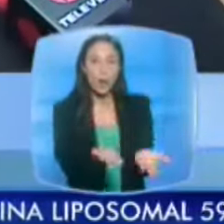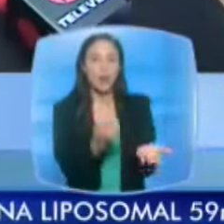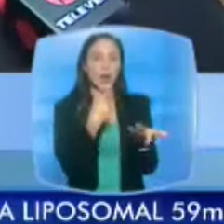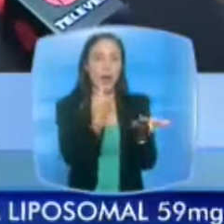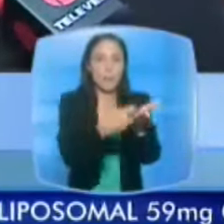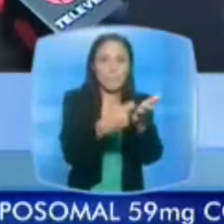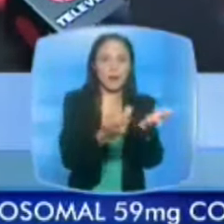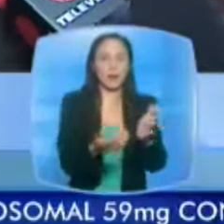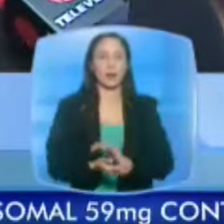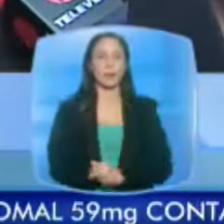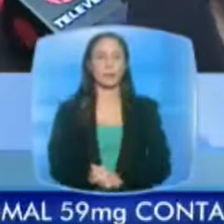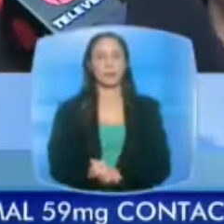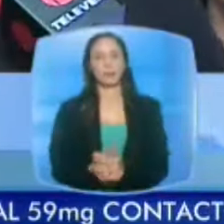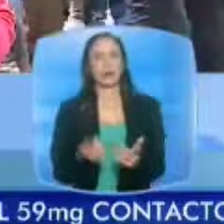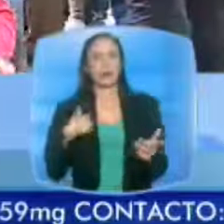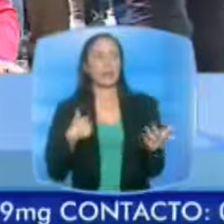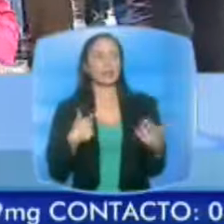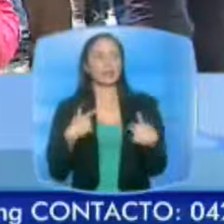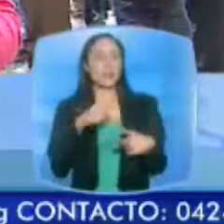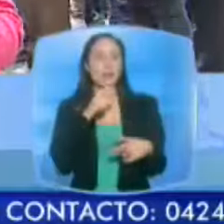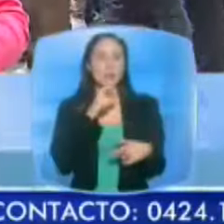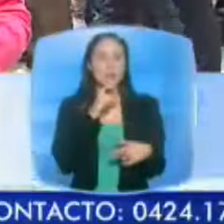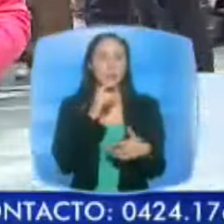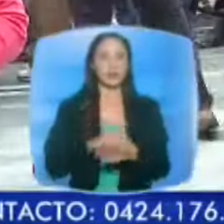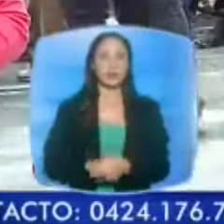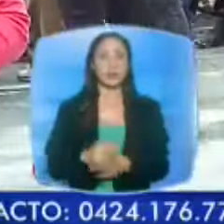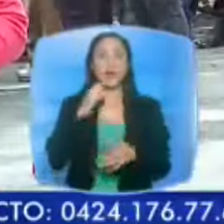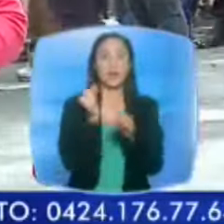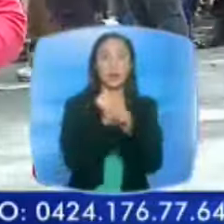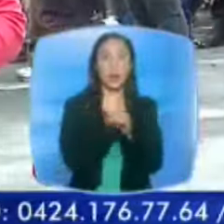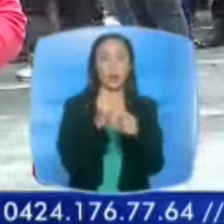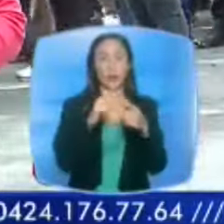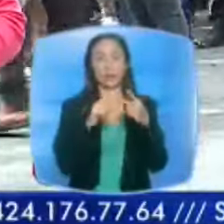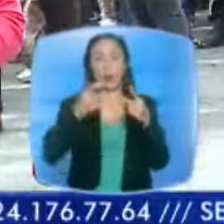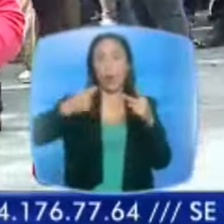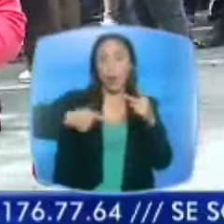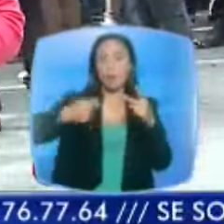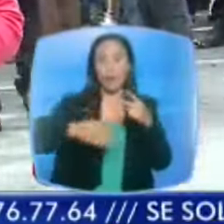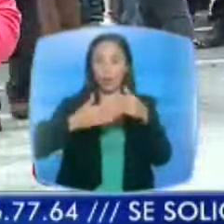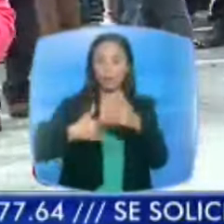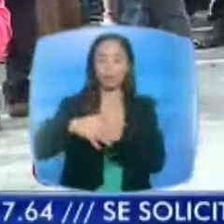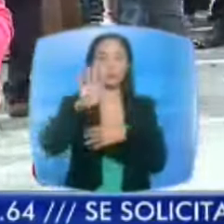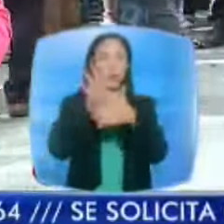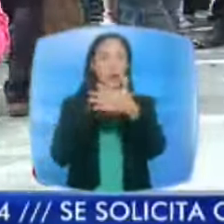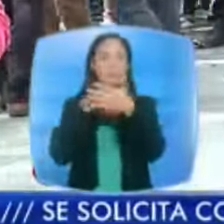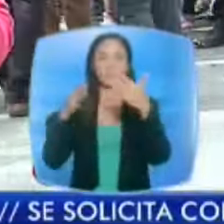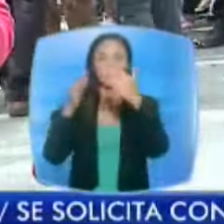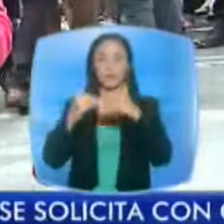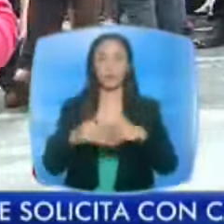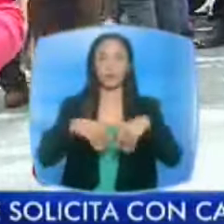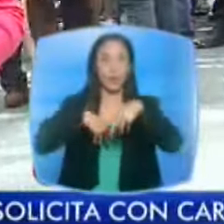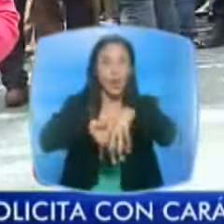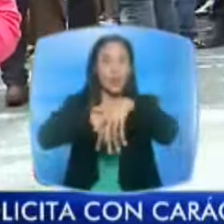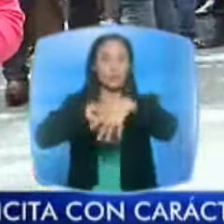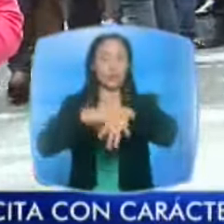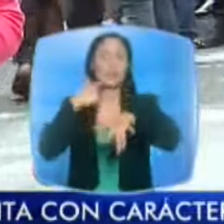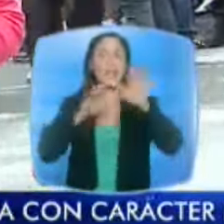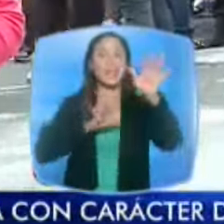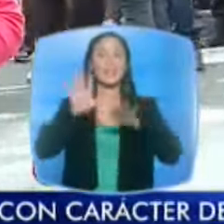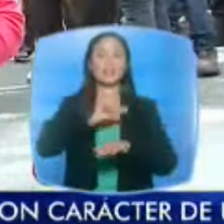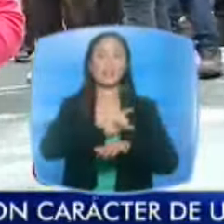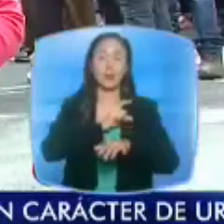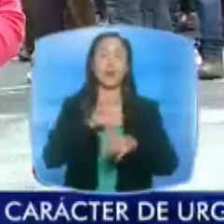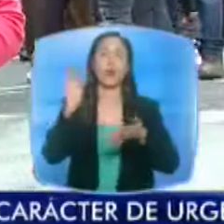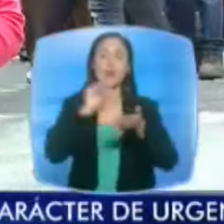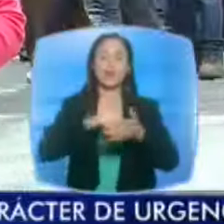cosas que se requieren. No vivir a mengua. Trabajadores y jubilados aseguran que mantendrán la agenda de calle y se espera que el 15 de enero